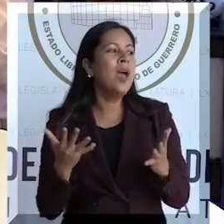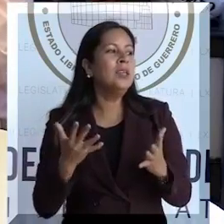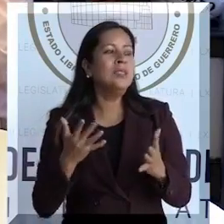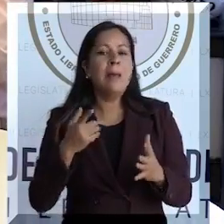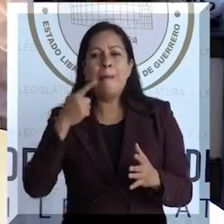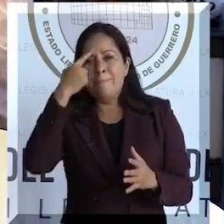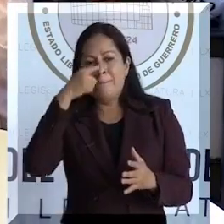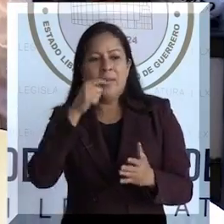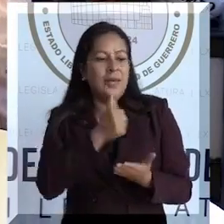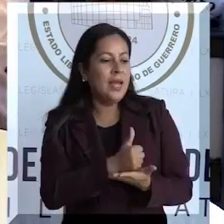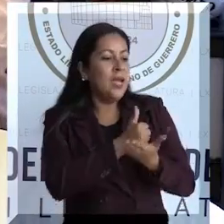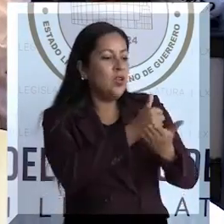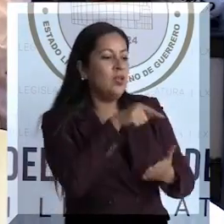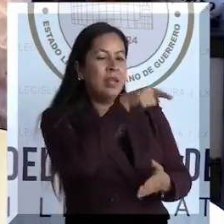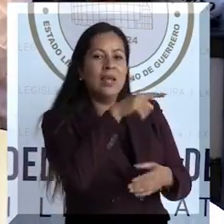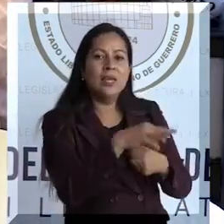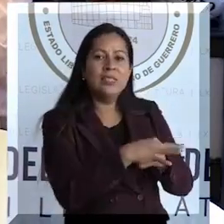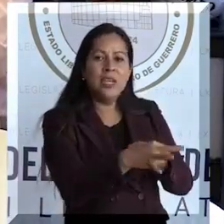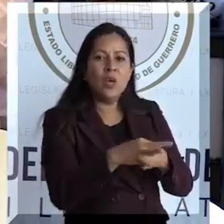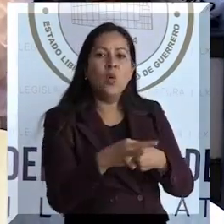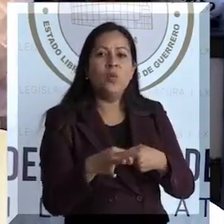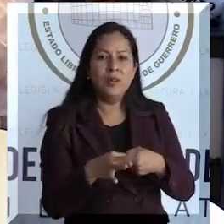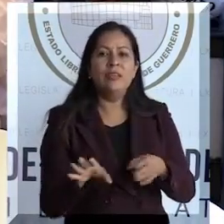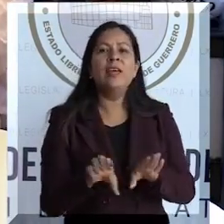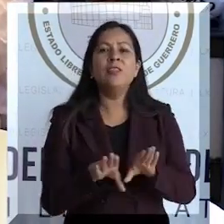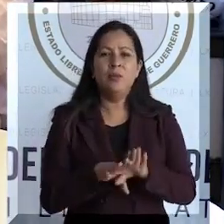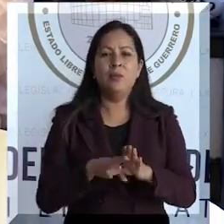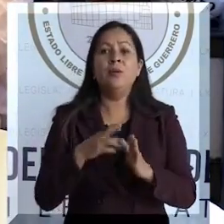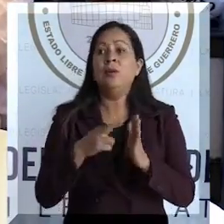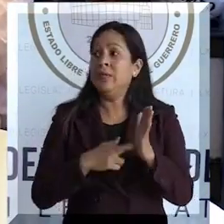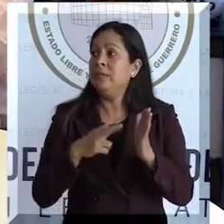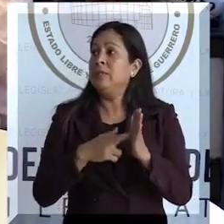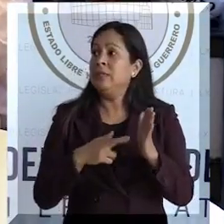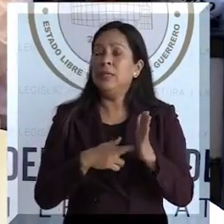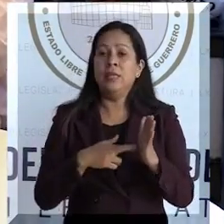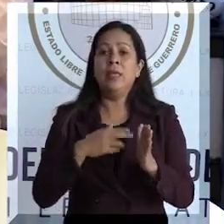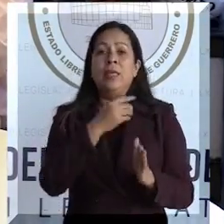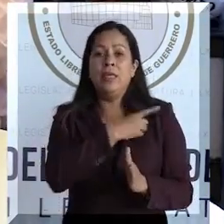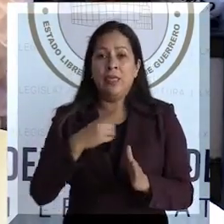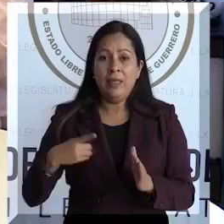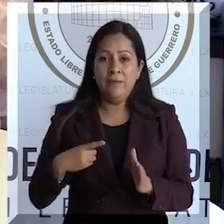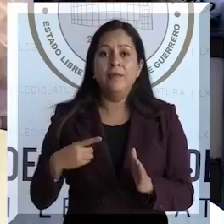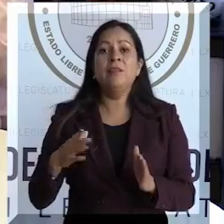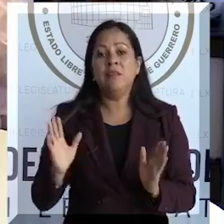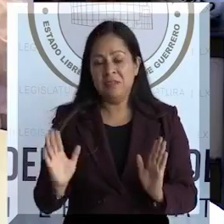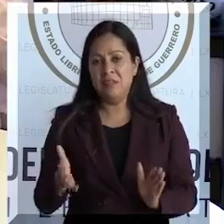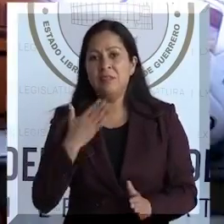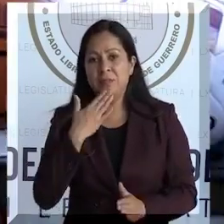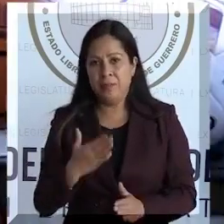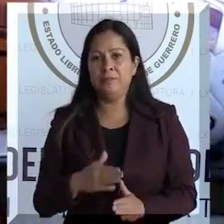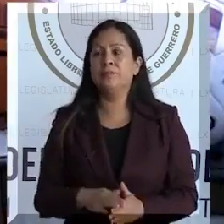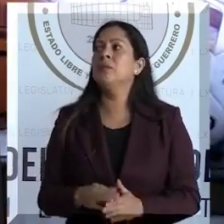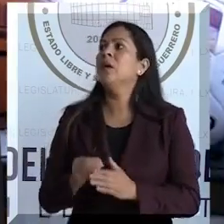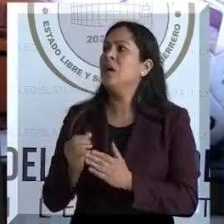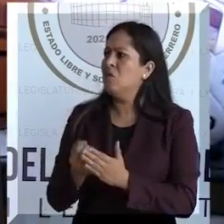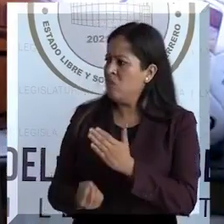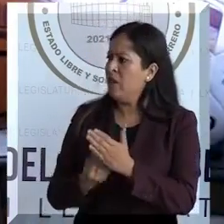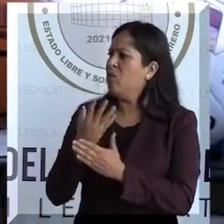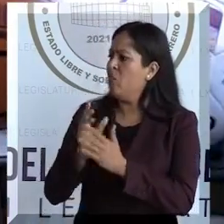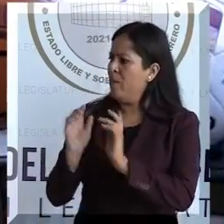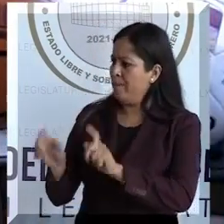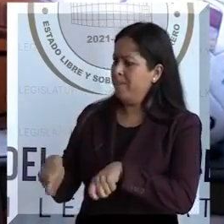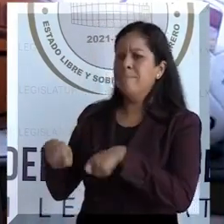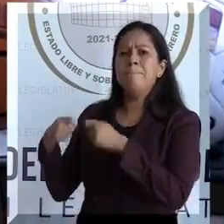comunidad tenga ese beneficio? Entonces yo creo que las reglas de operación deben ser de acuerdo a la situación, ¿no? Hay una nueva